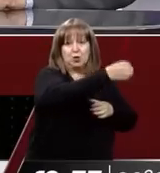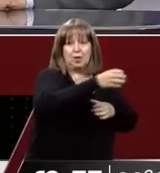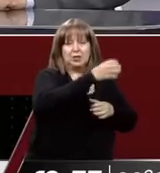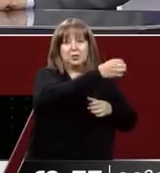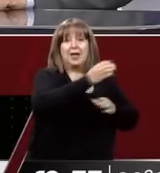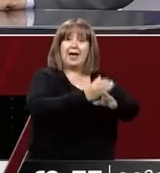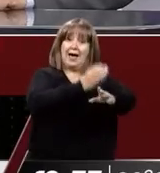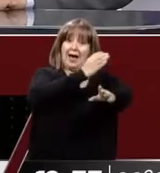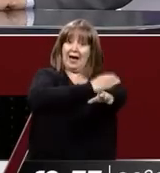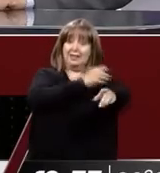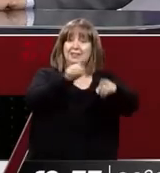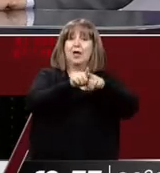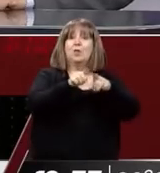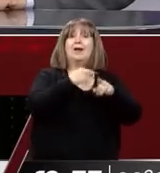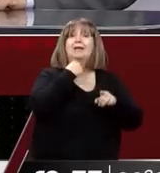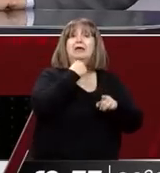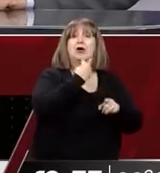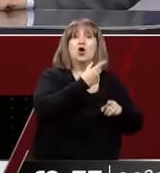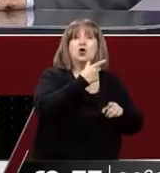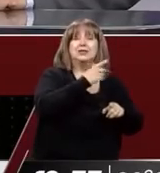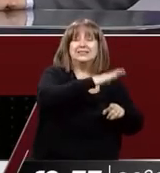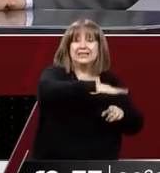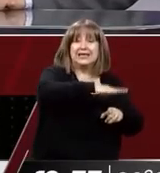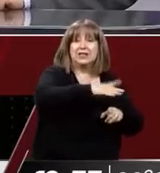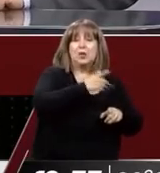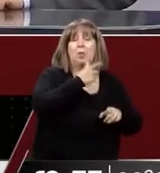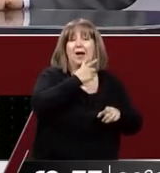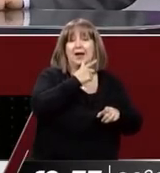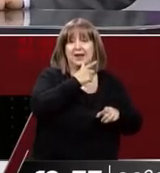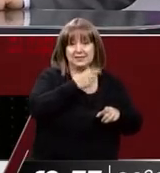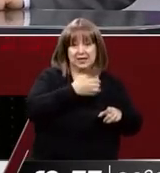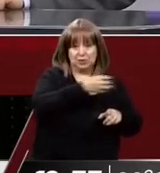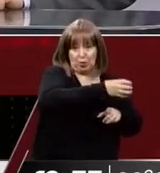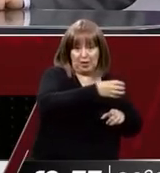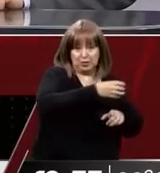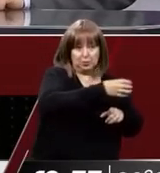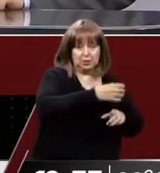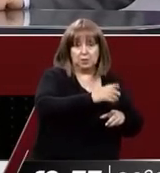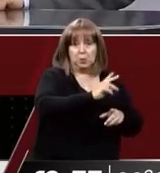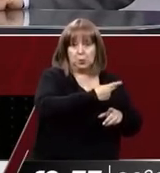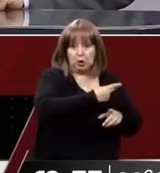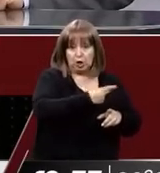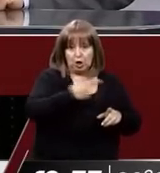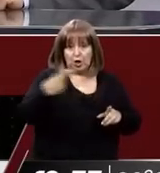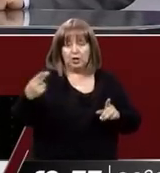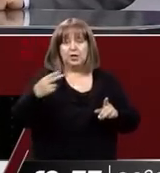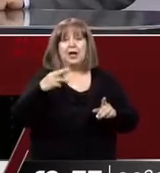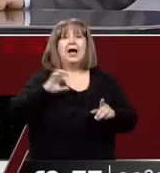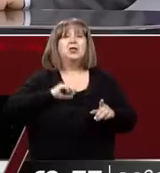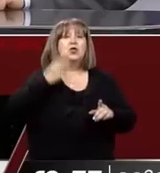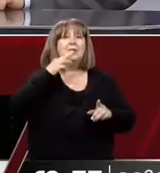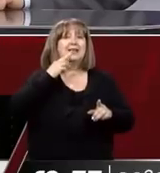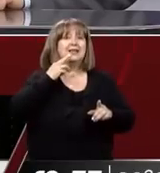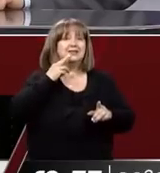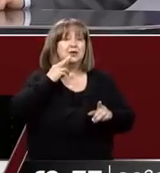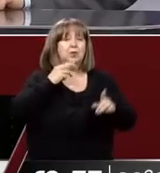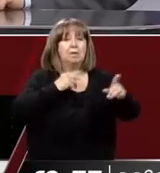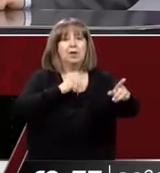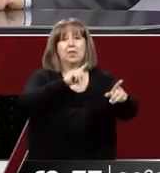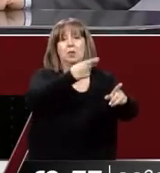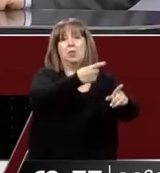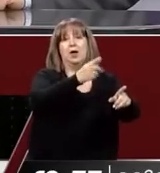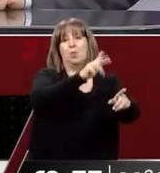frente a los doce ciudadanos en cuanto a los dichos de la propia Karen Oviedo si les vamos a escuchar El veredicto al